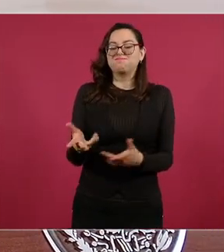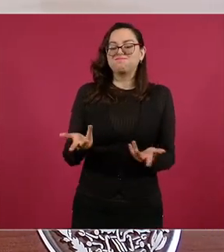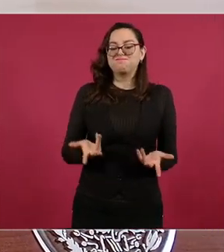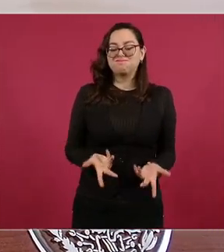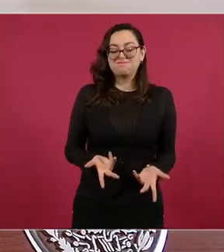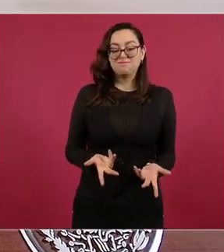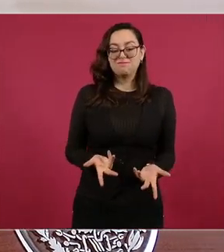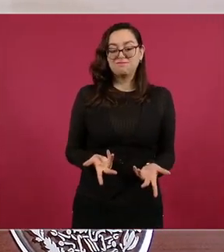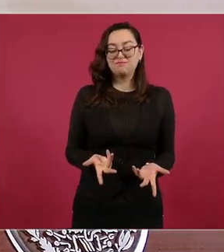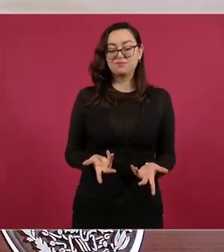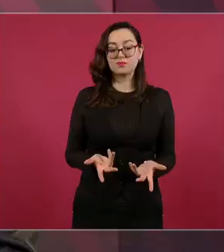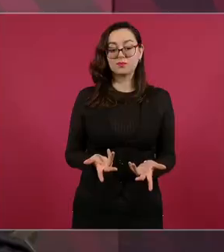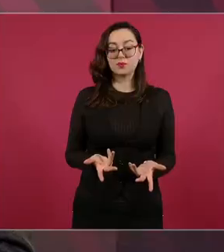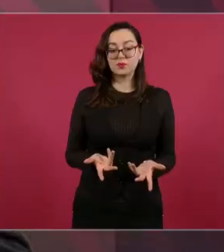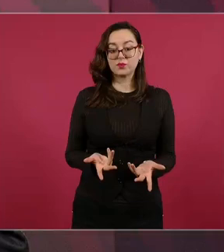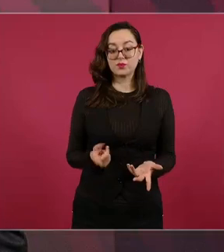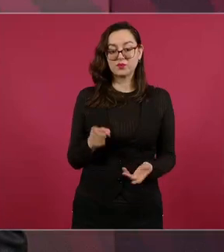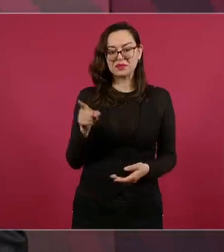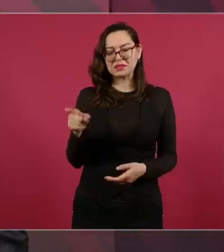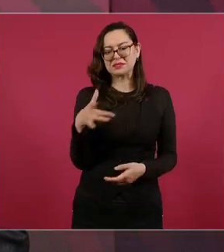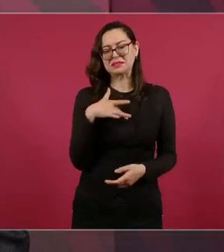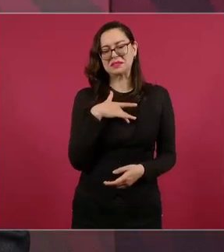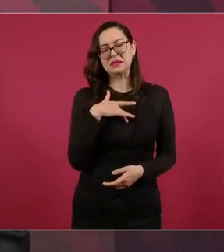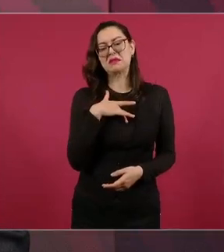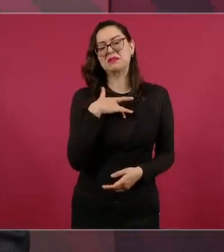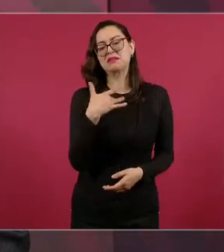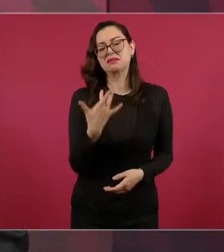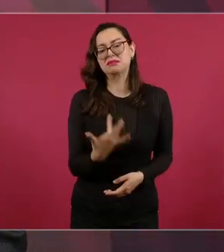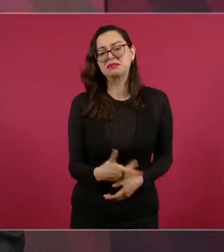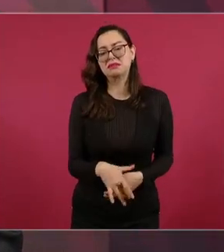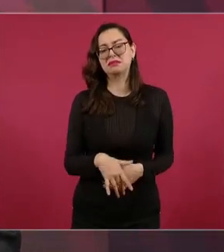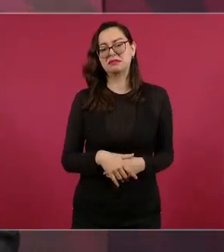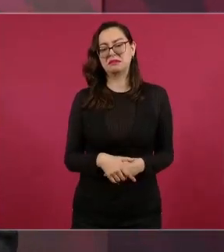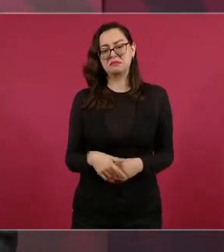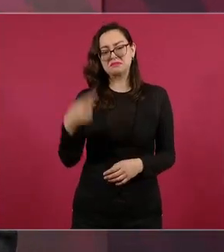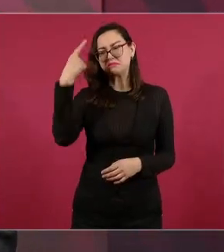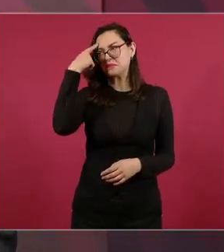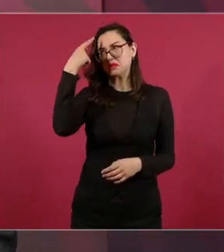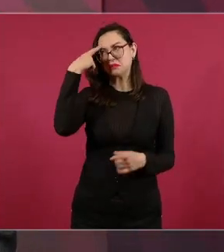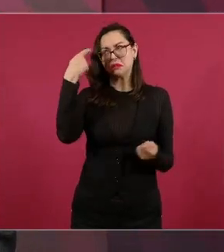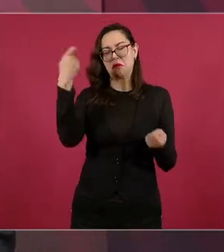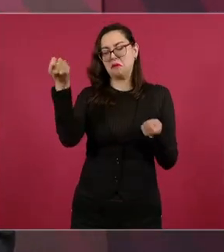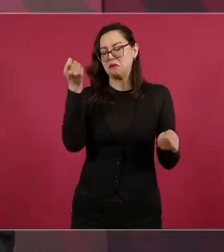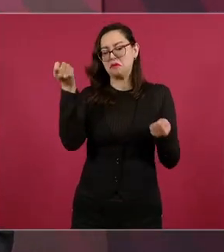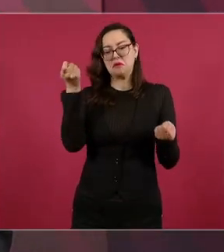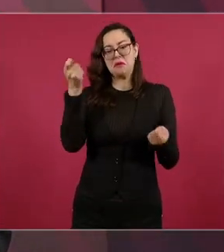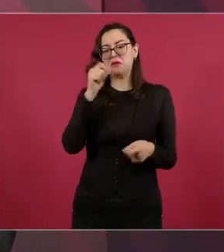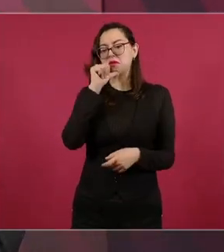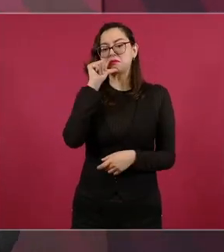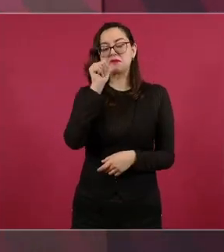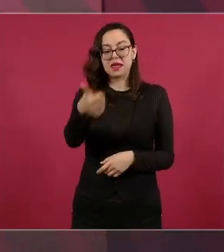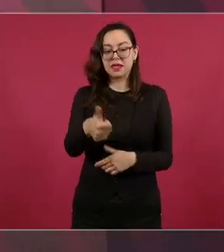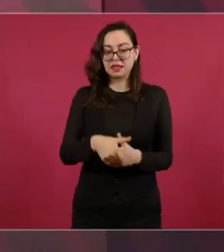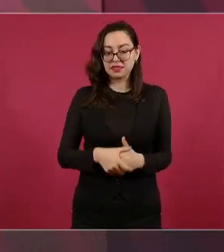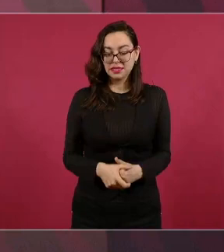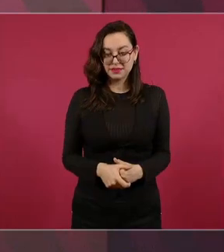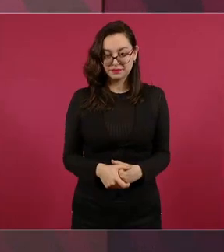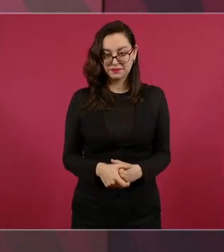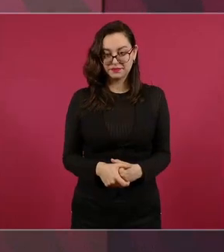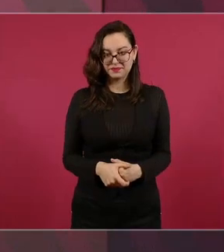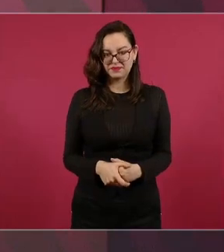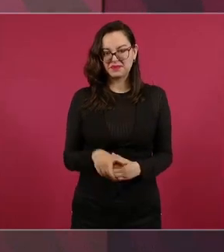exhibíase sentimental, no cerebral, el hombre guiado más